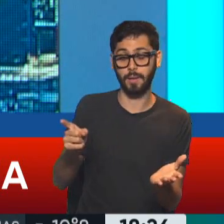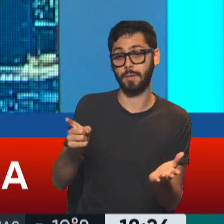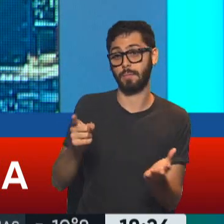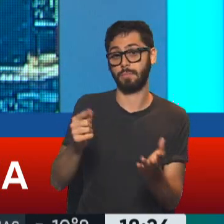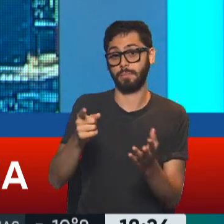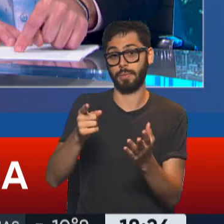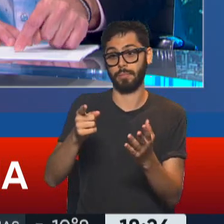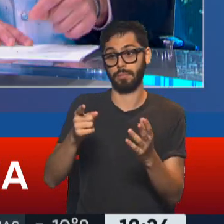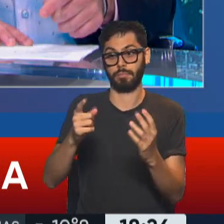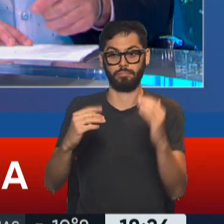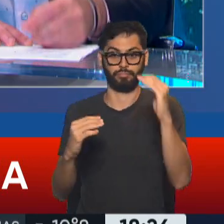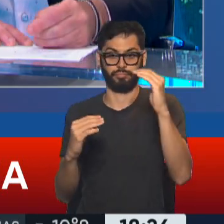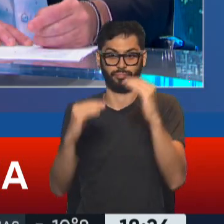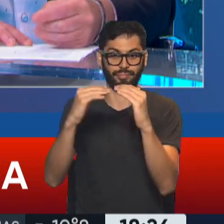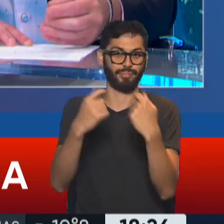de déficit que acordó con el FMI